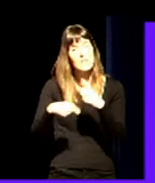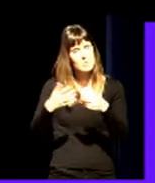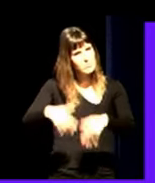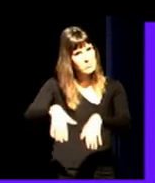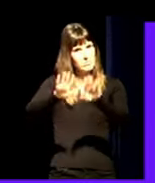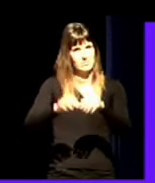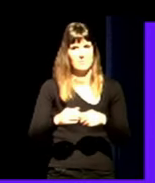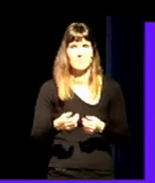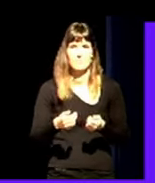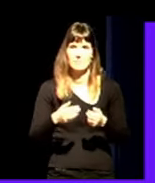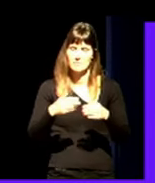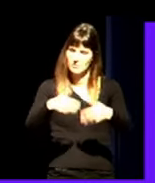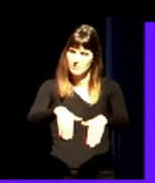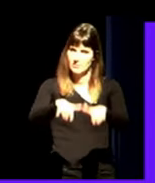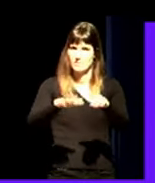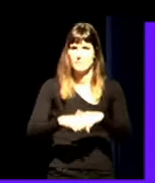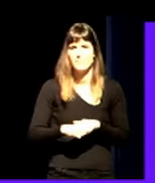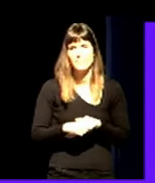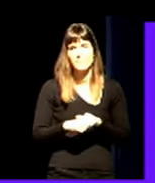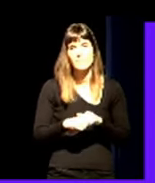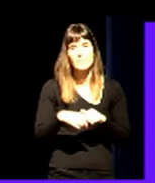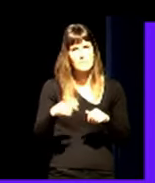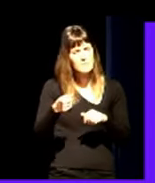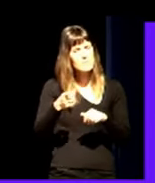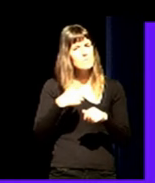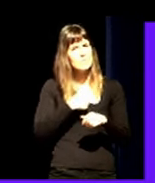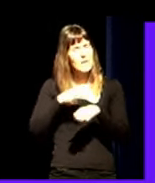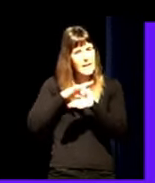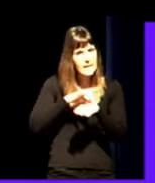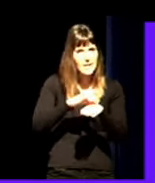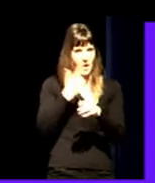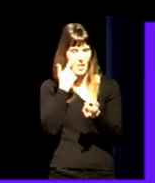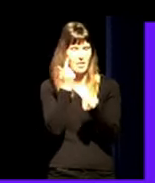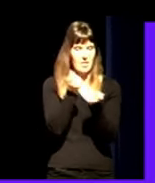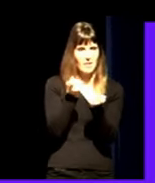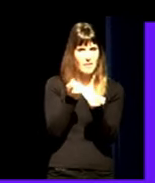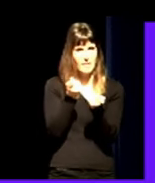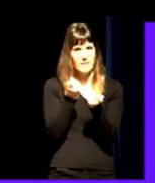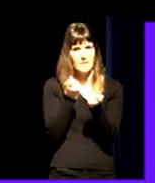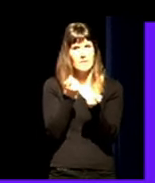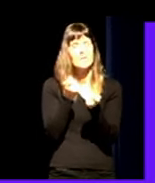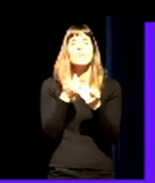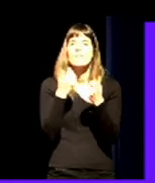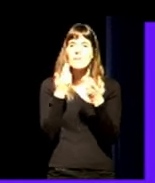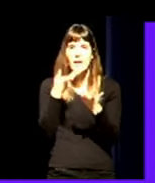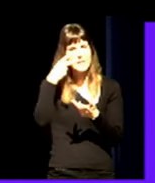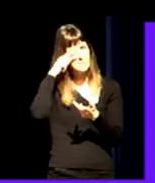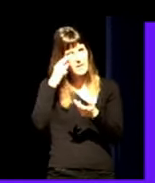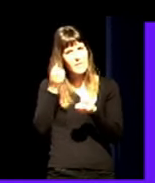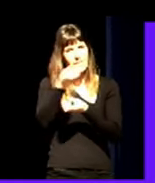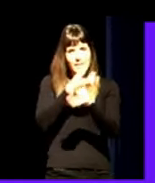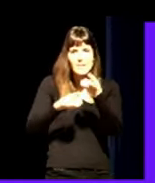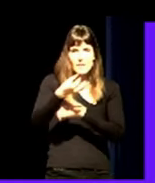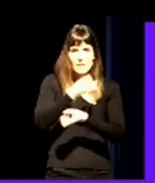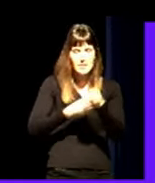hacerlo. Van a ser de guía, van a ser de supervisión, van a ser de aporte de experiencias,